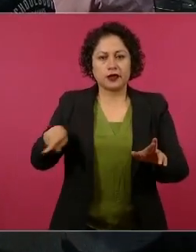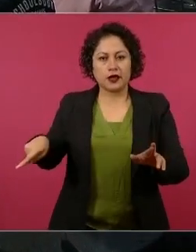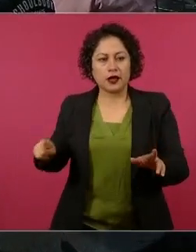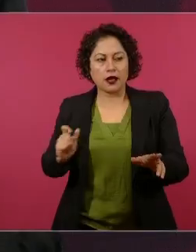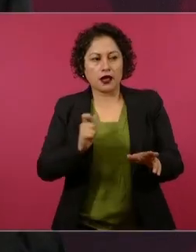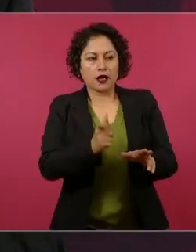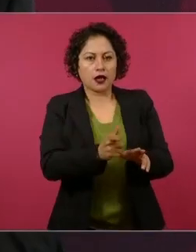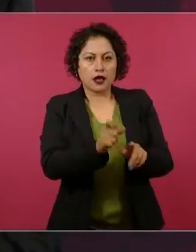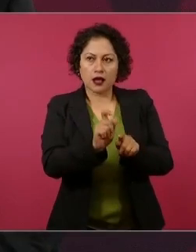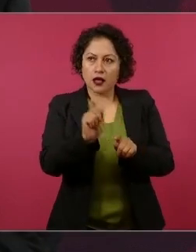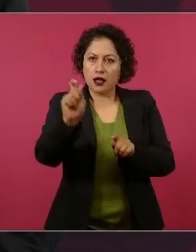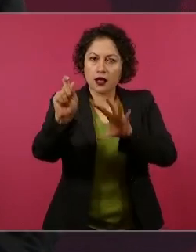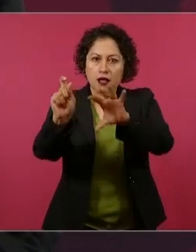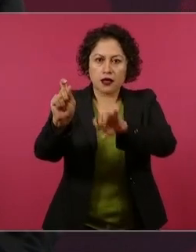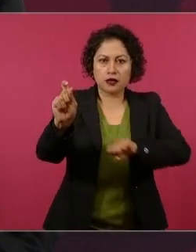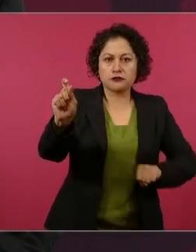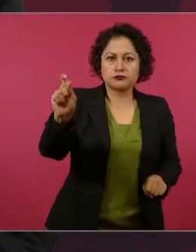a